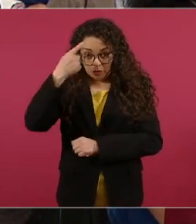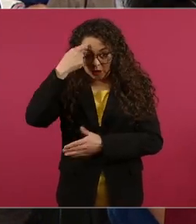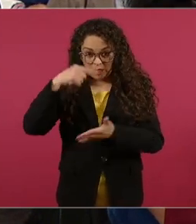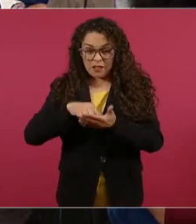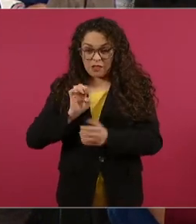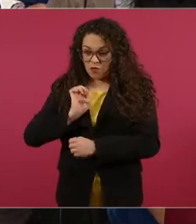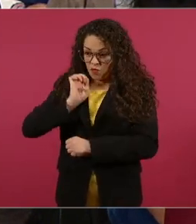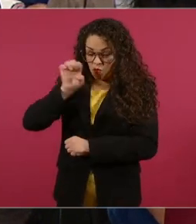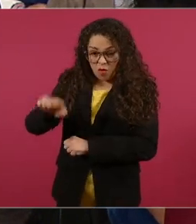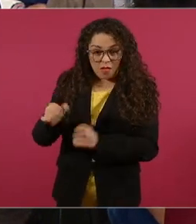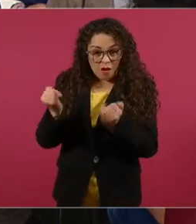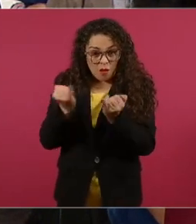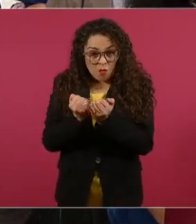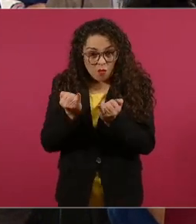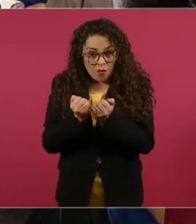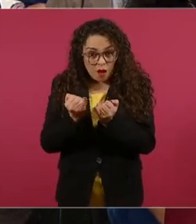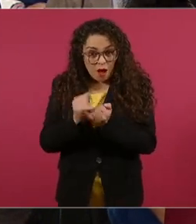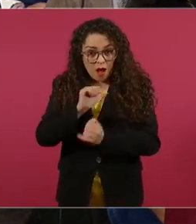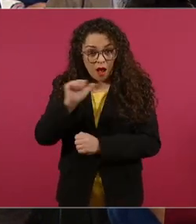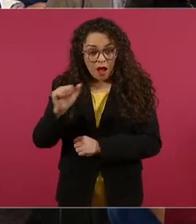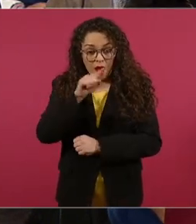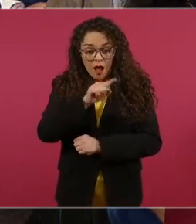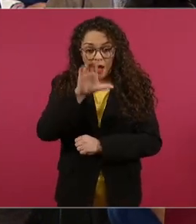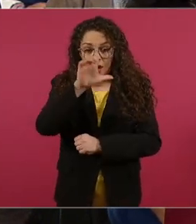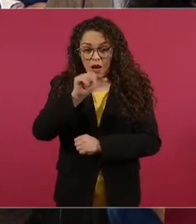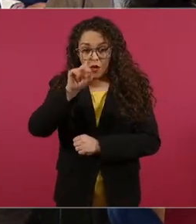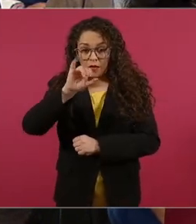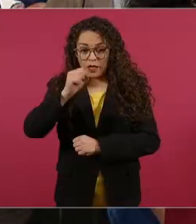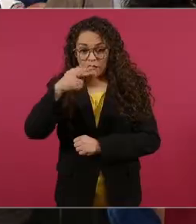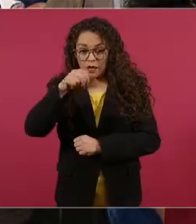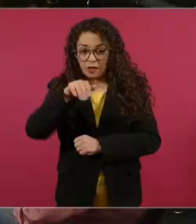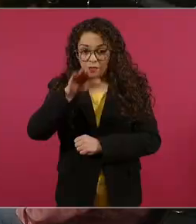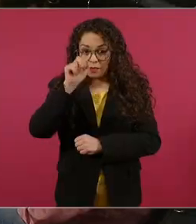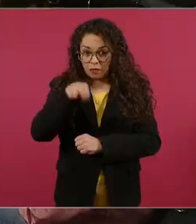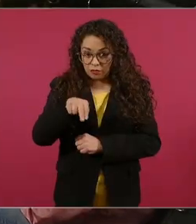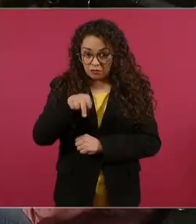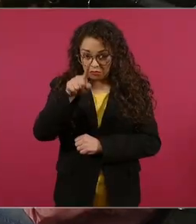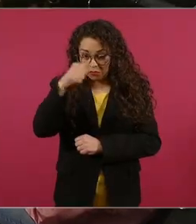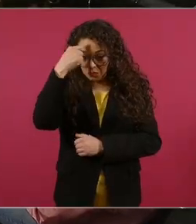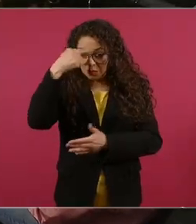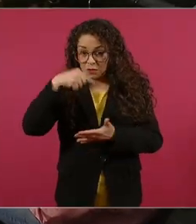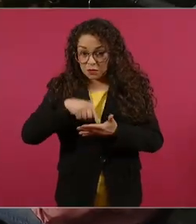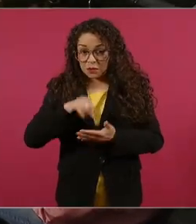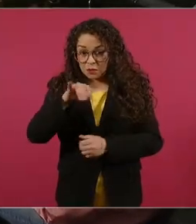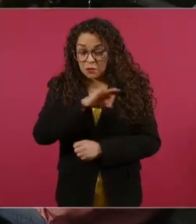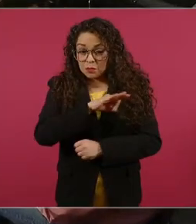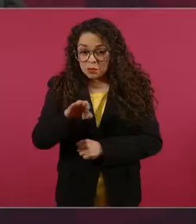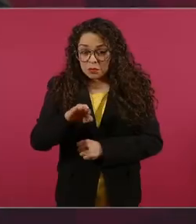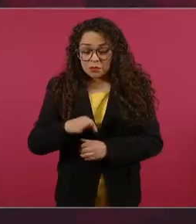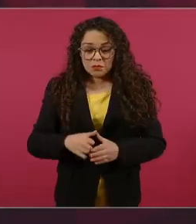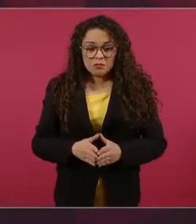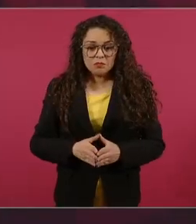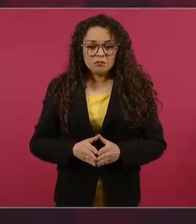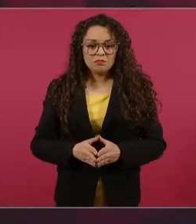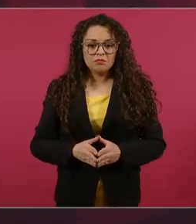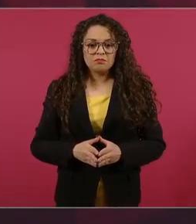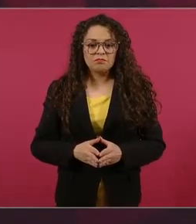odio y saña precisamente a Claudia Sheinbaum en caso de que ella llegara a la presidencia? No, pues